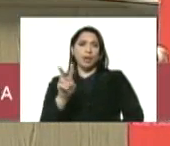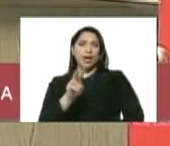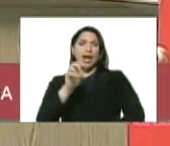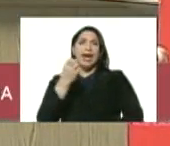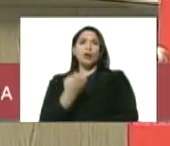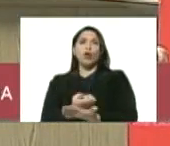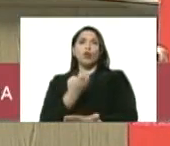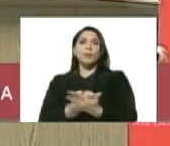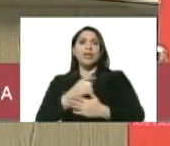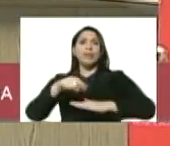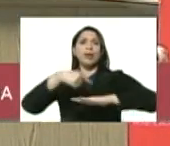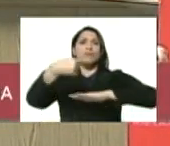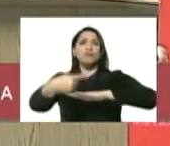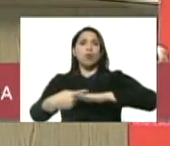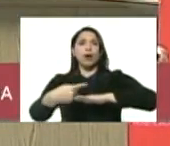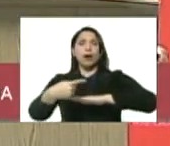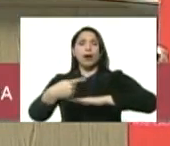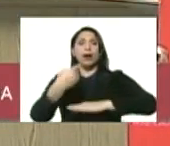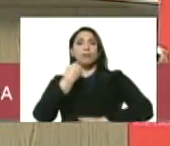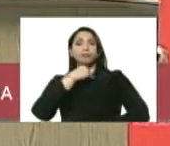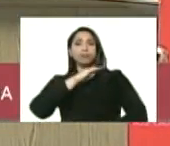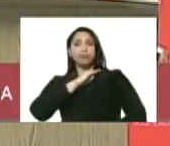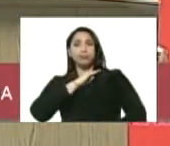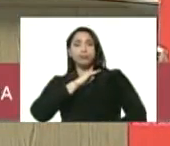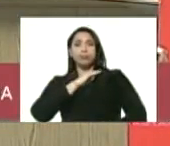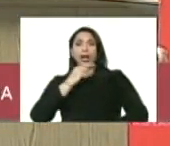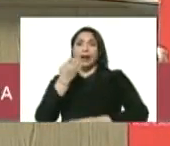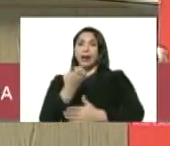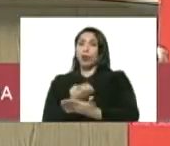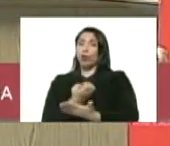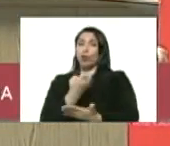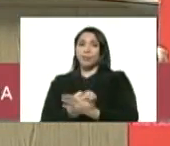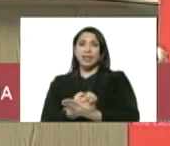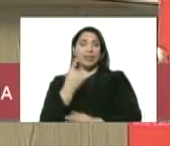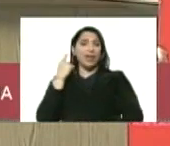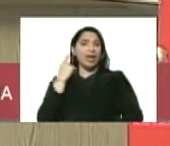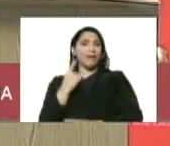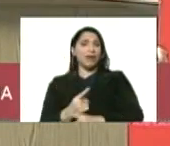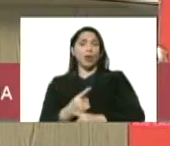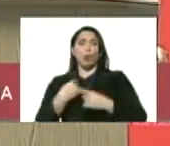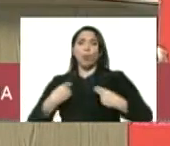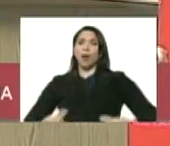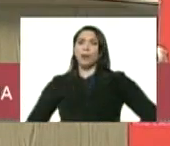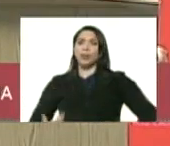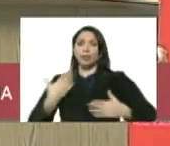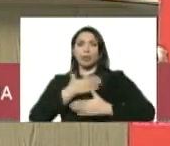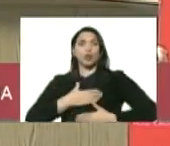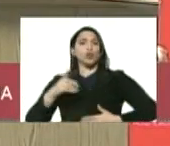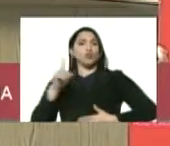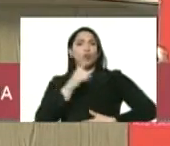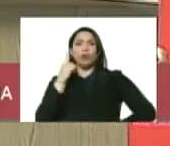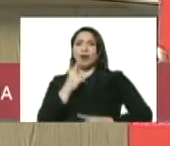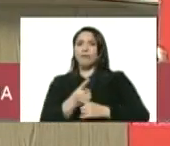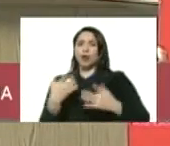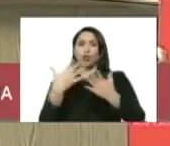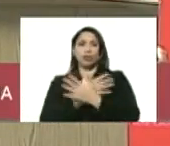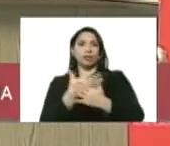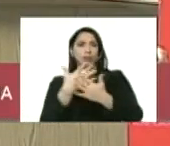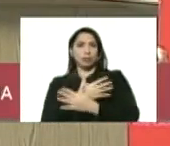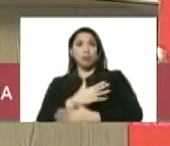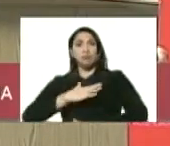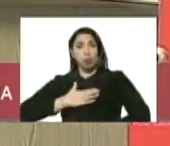post-pandemia. Es una economía que debe ser humanamente gratificante y no debe haber contradicción.